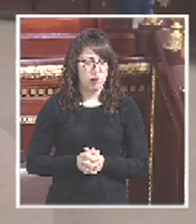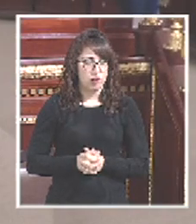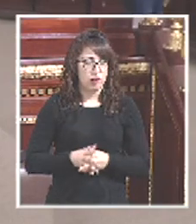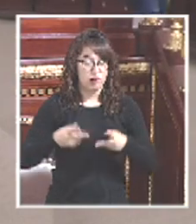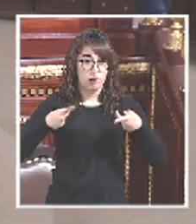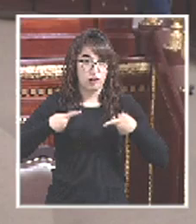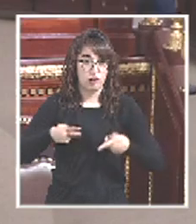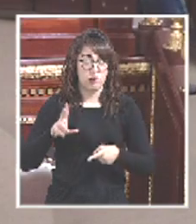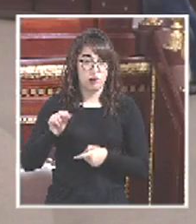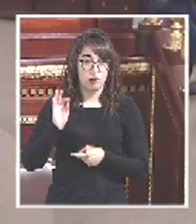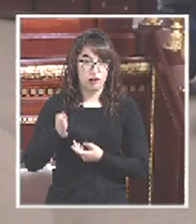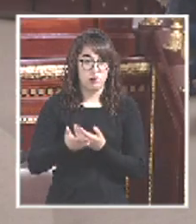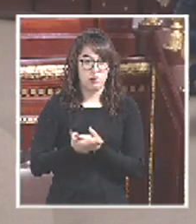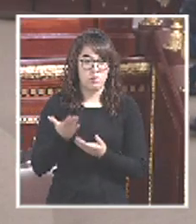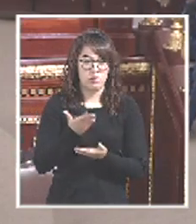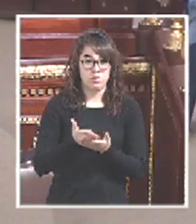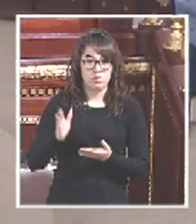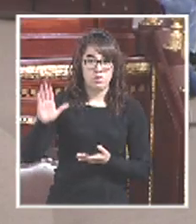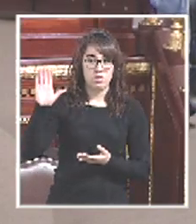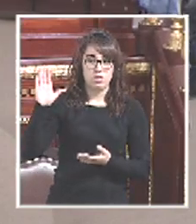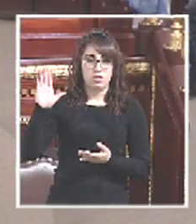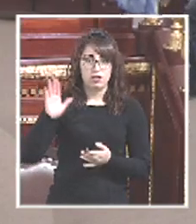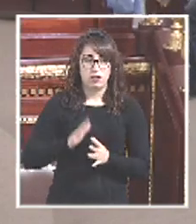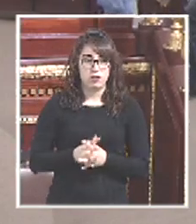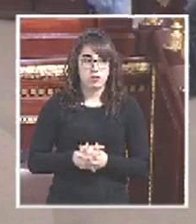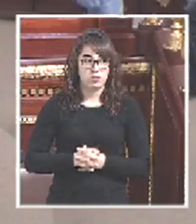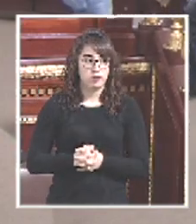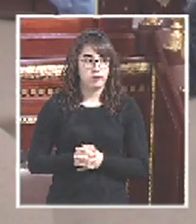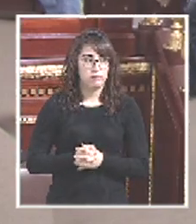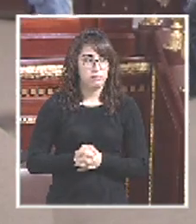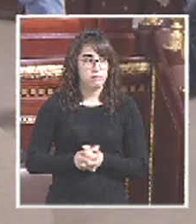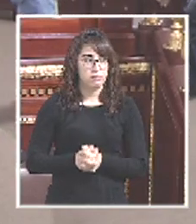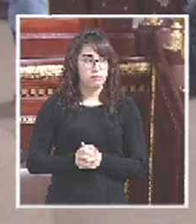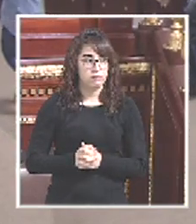Los que estén por la negativa, sírvanse manifestarlo levantando la mano.